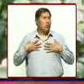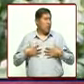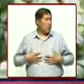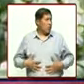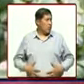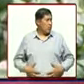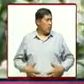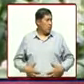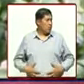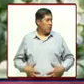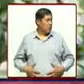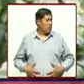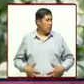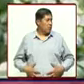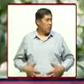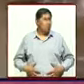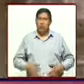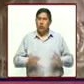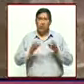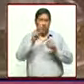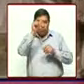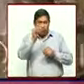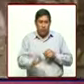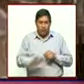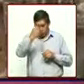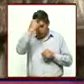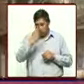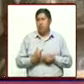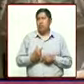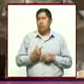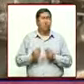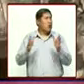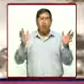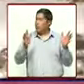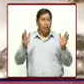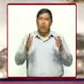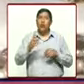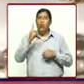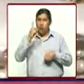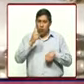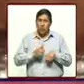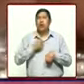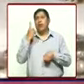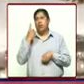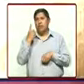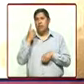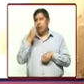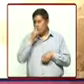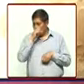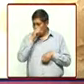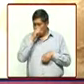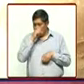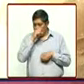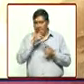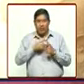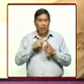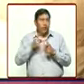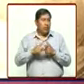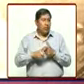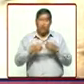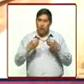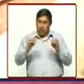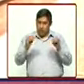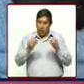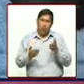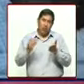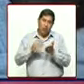se hacían de manera exclusiva. Se tenía por tradición usar una sola vez. Entonces se lo vendía